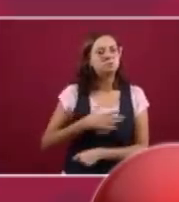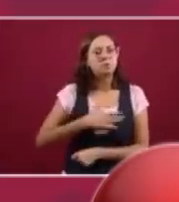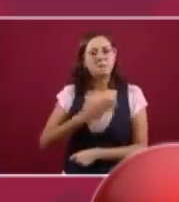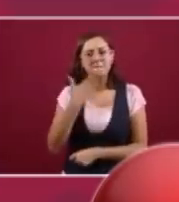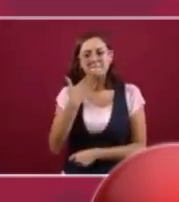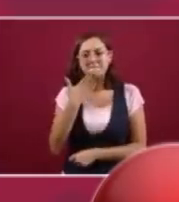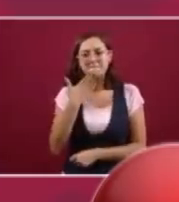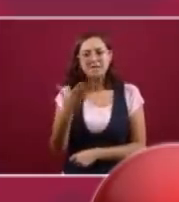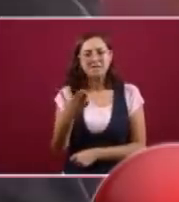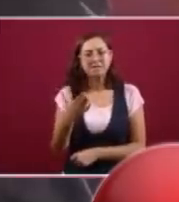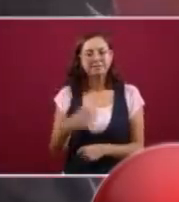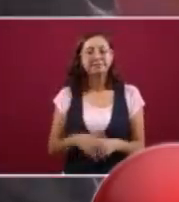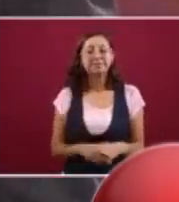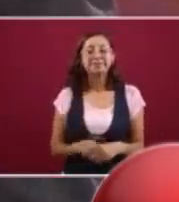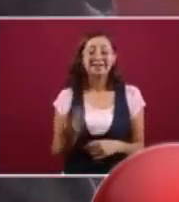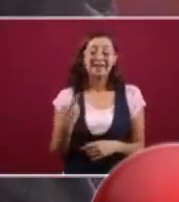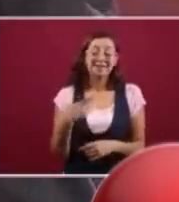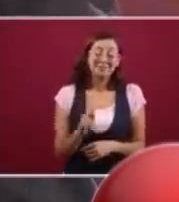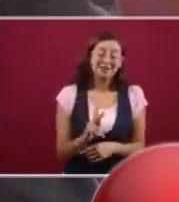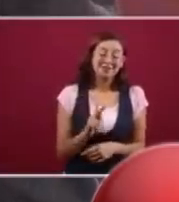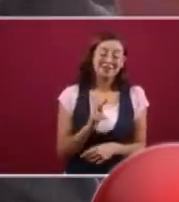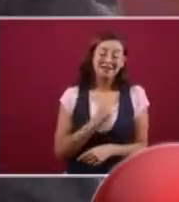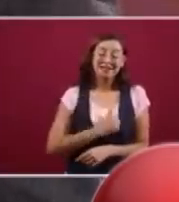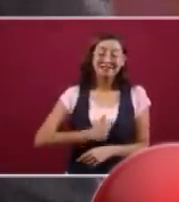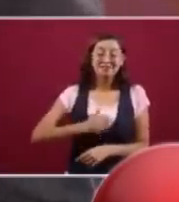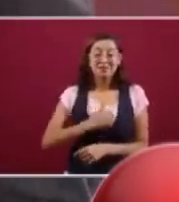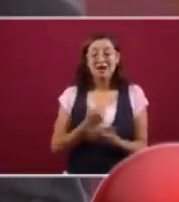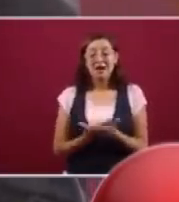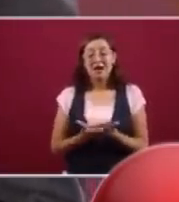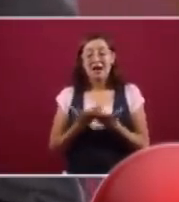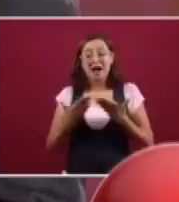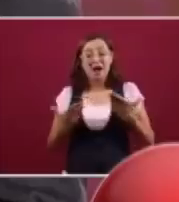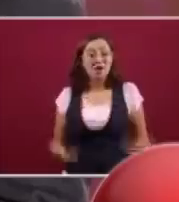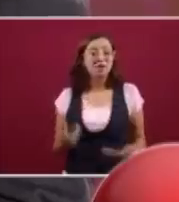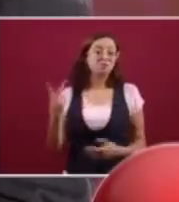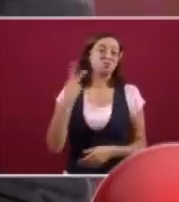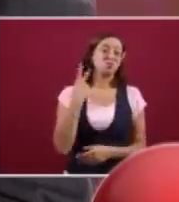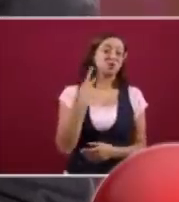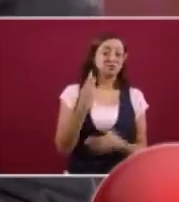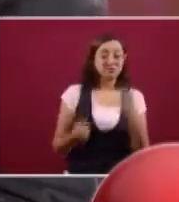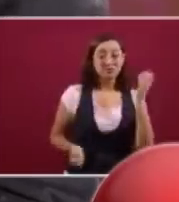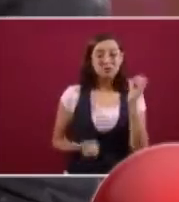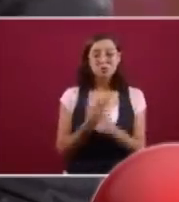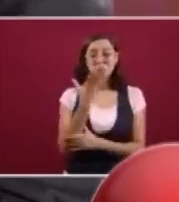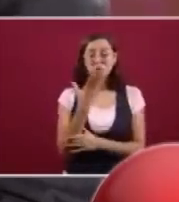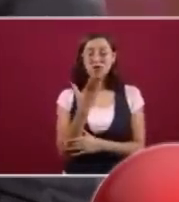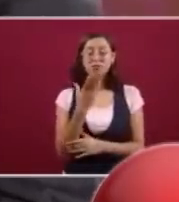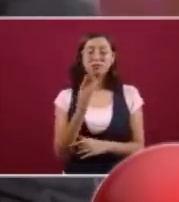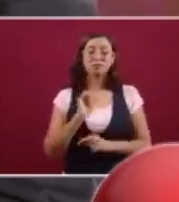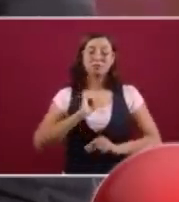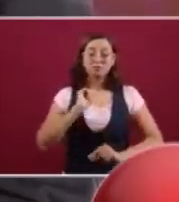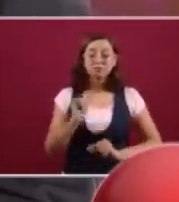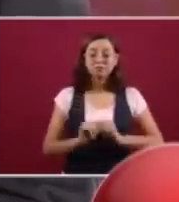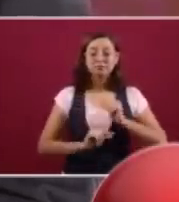Desafortunadamente, ahora con las nuevas políticas se fue